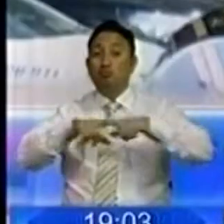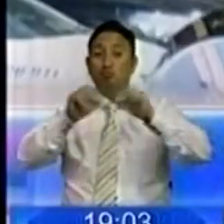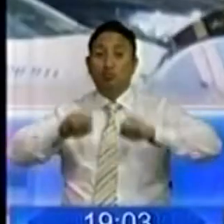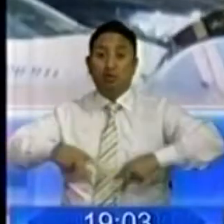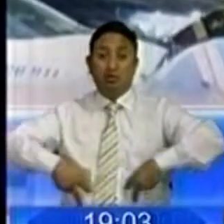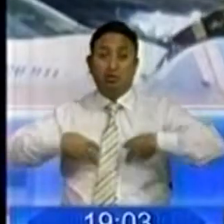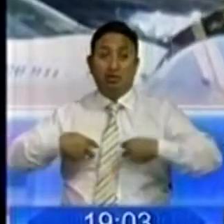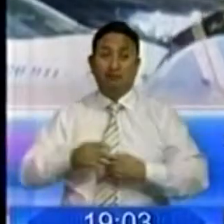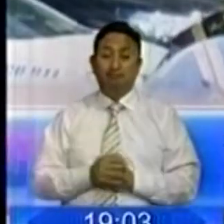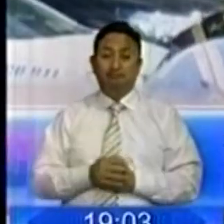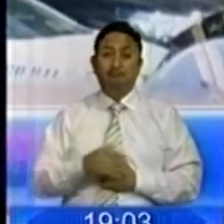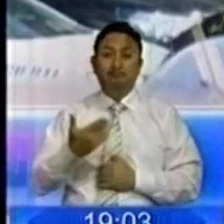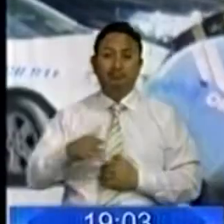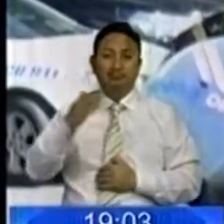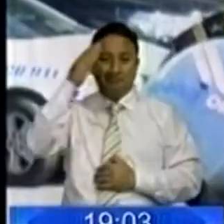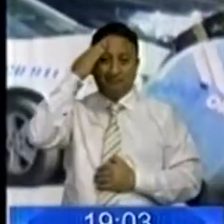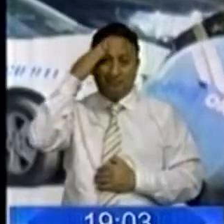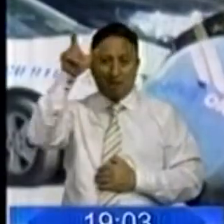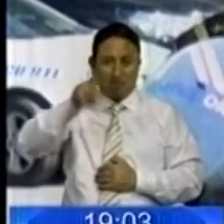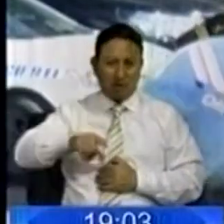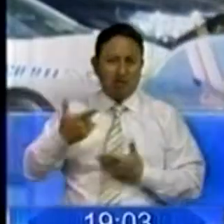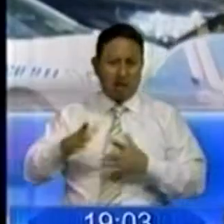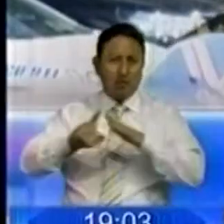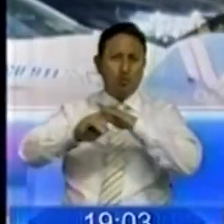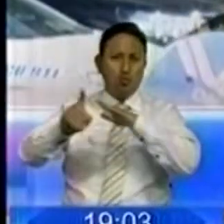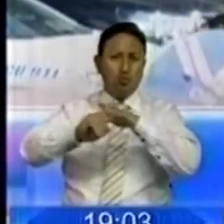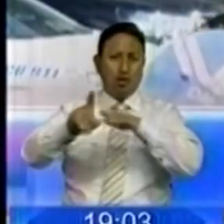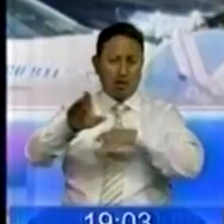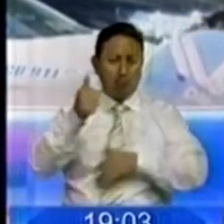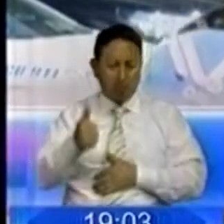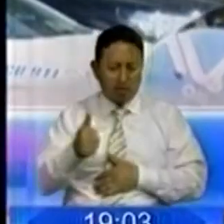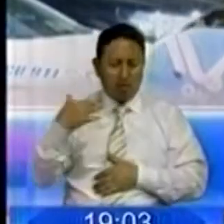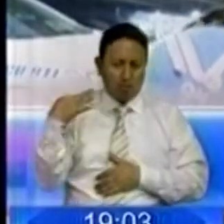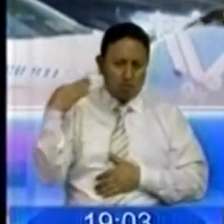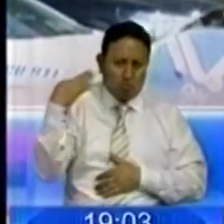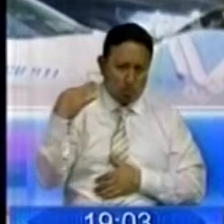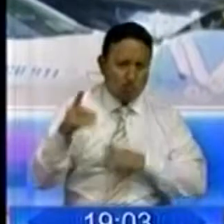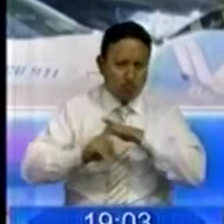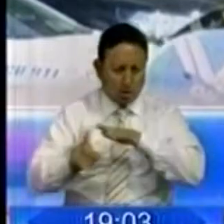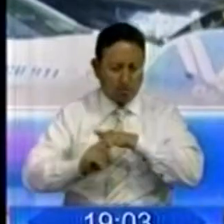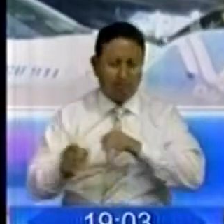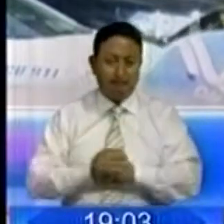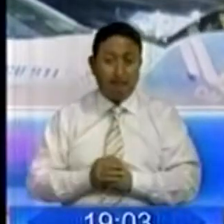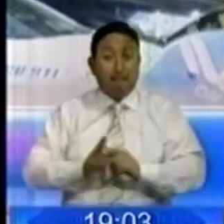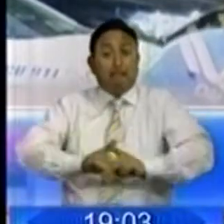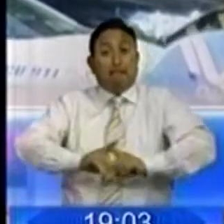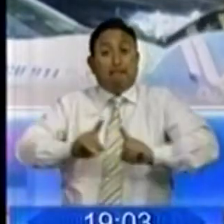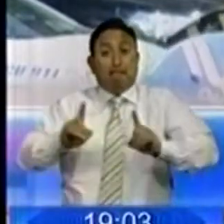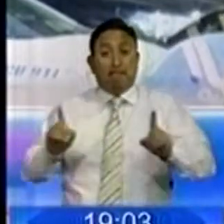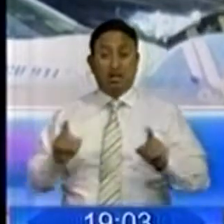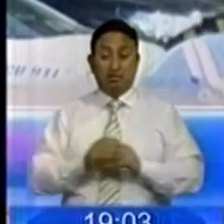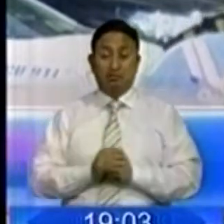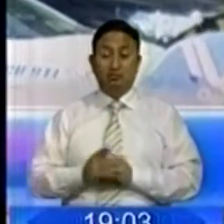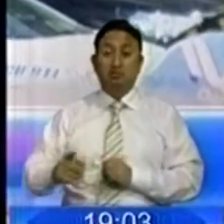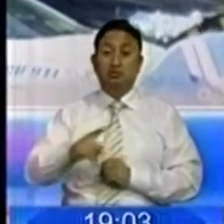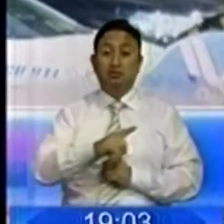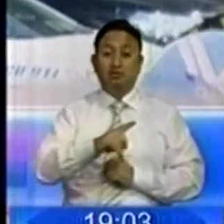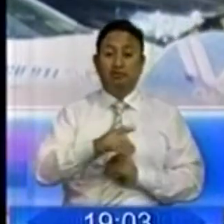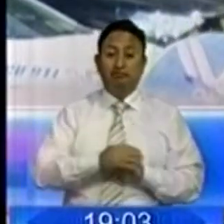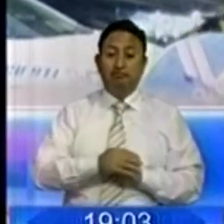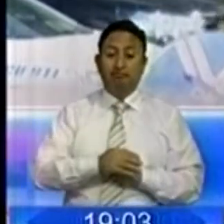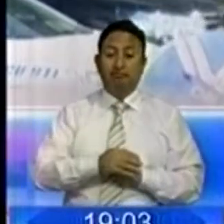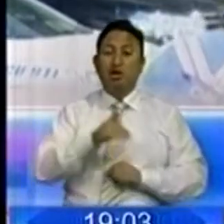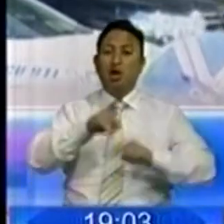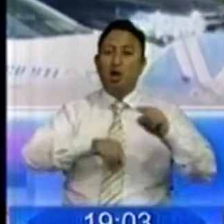sabemos de que han salido muchos de ellos en forma voluntaria sin embargo atendiendo a esa lógica que de